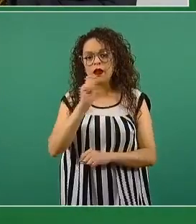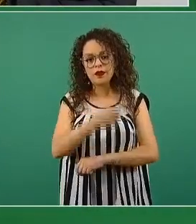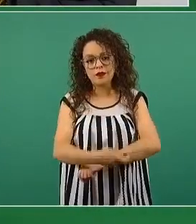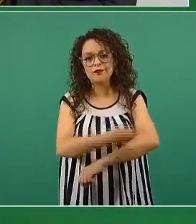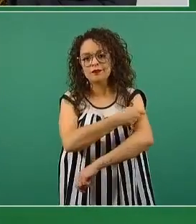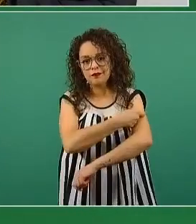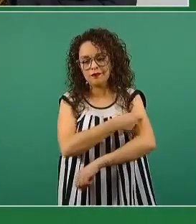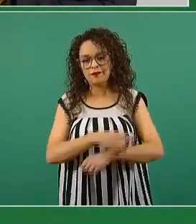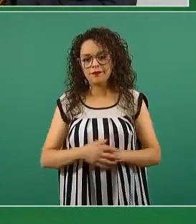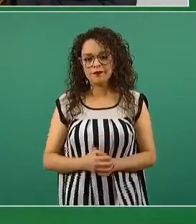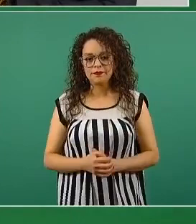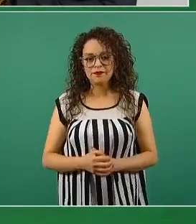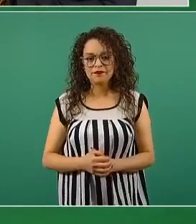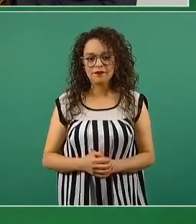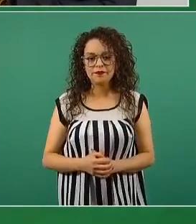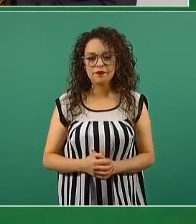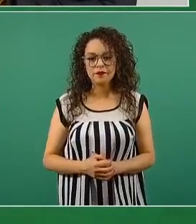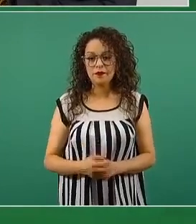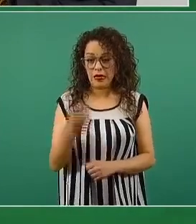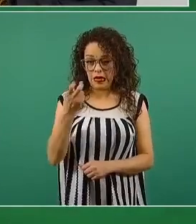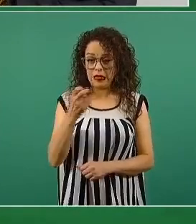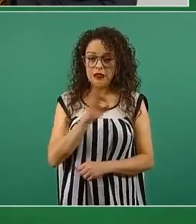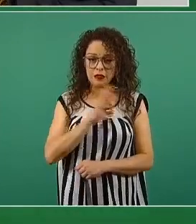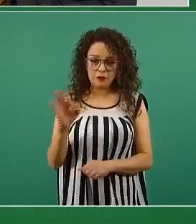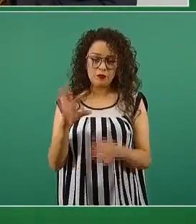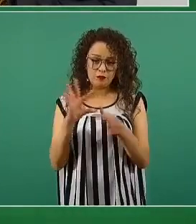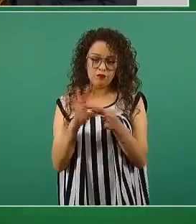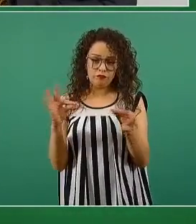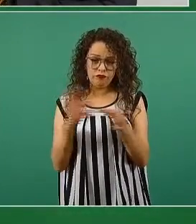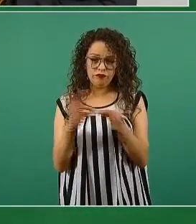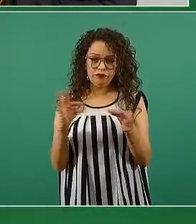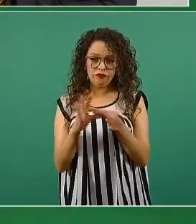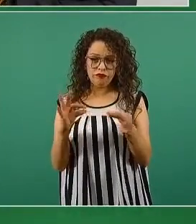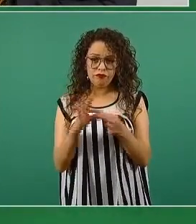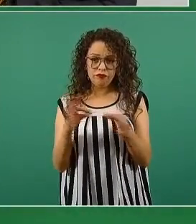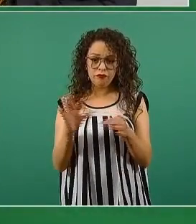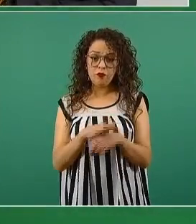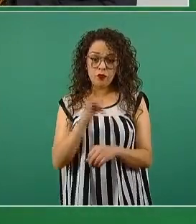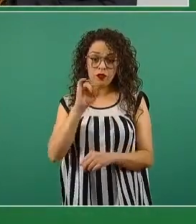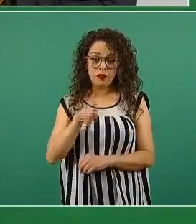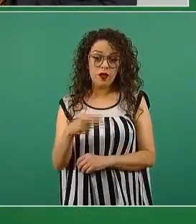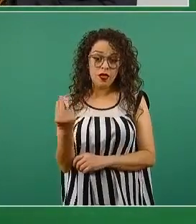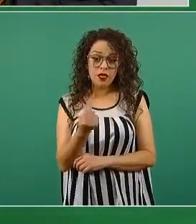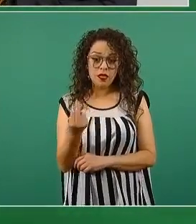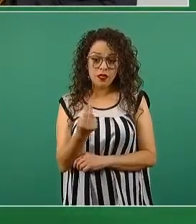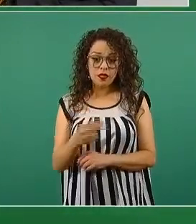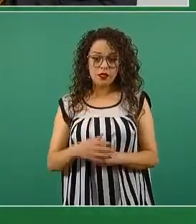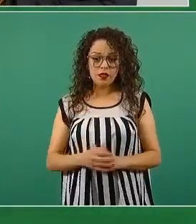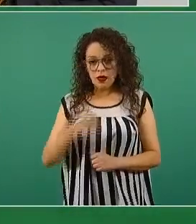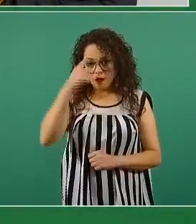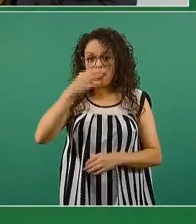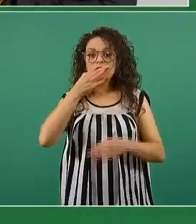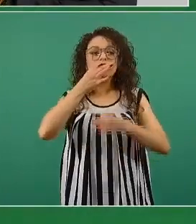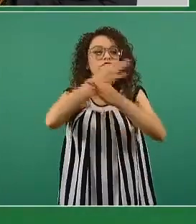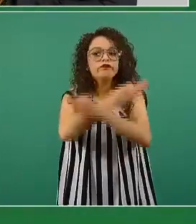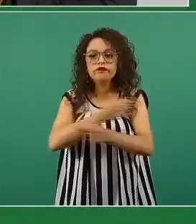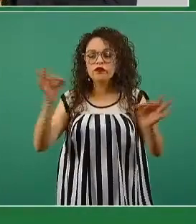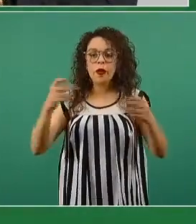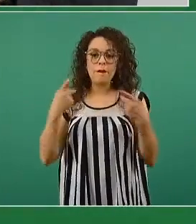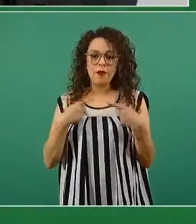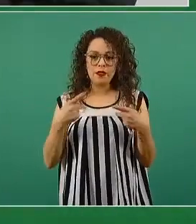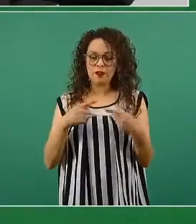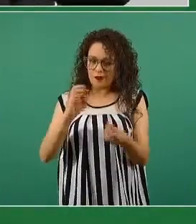activa. No sé si nos puedes hablar de esta necesidad y para darle este mensaje a la población.